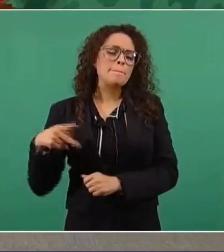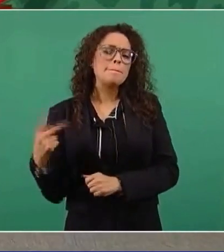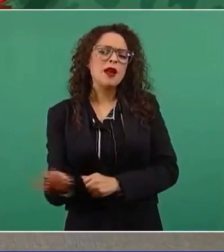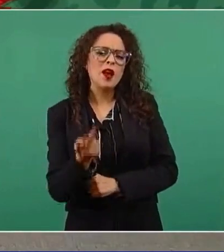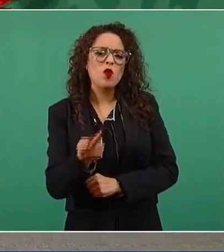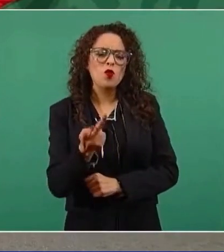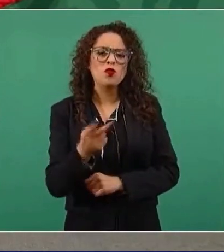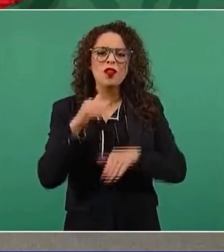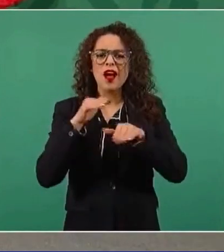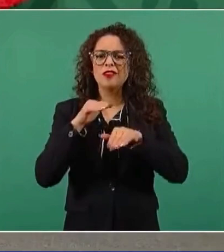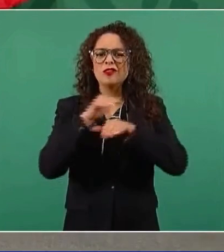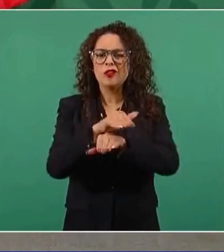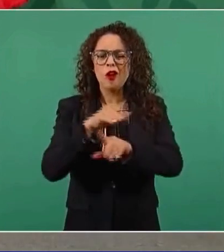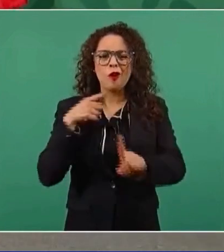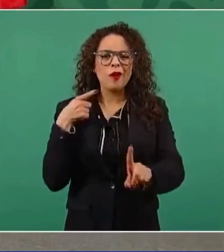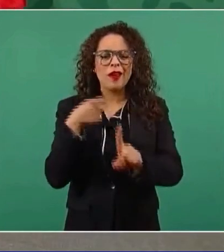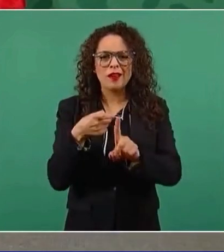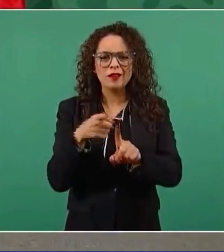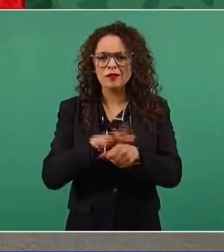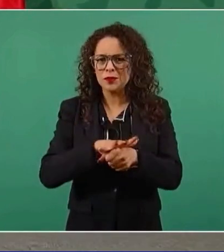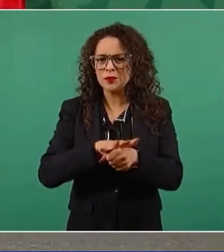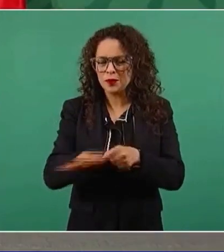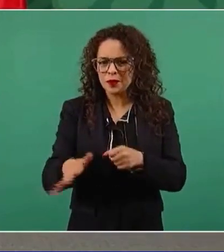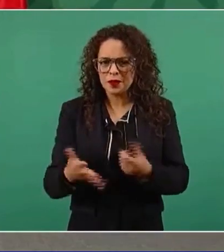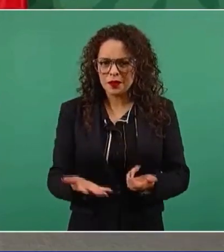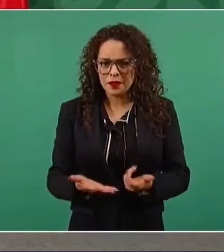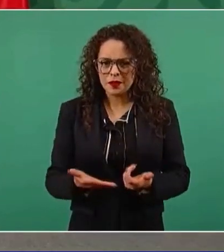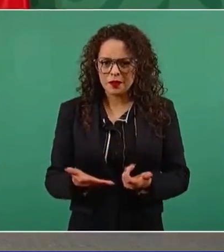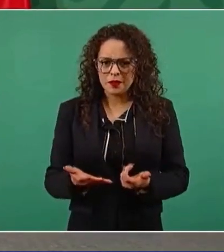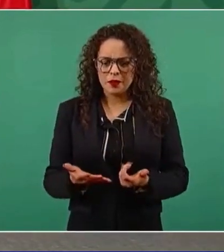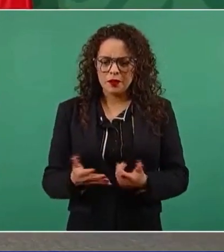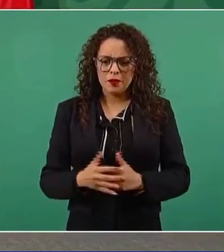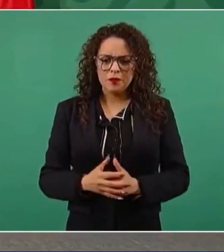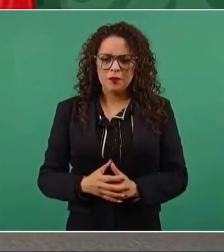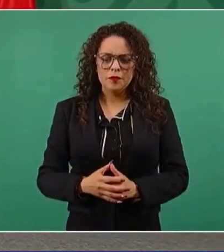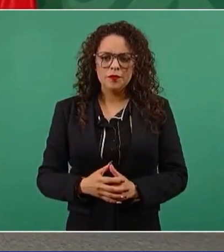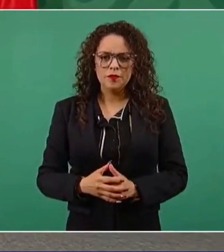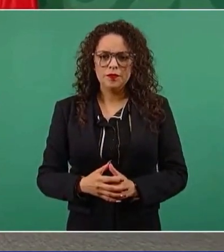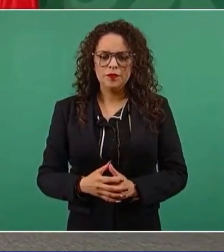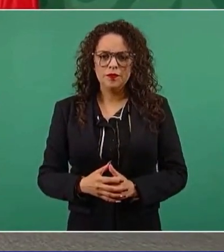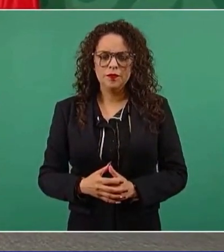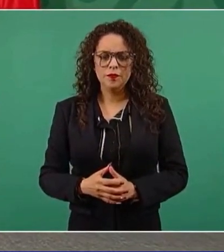con